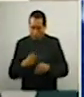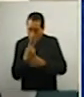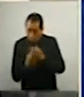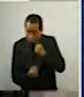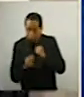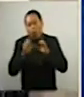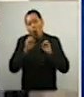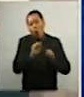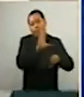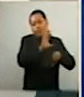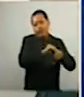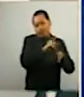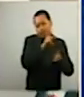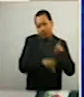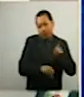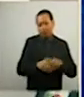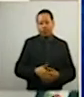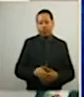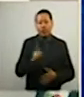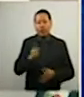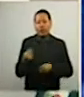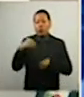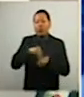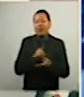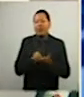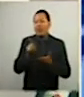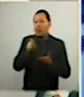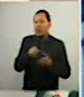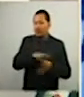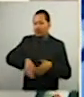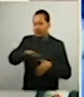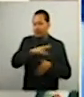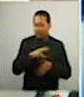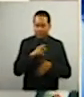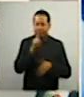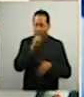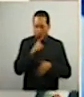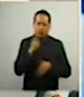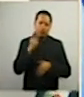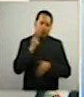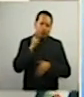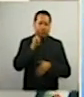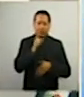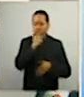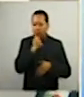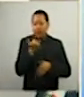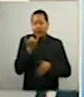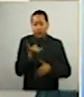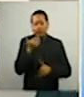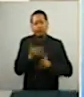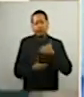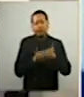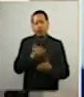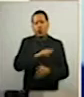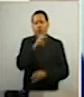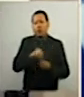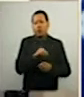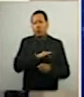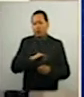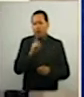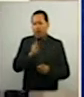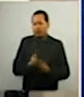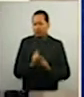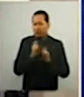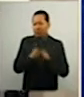digamos, reglamentar estas normas constitucionales a partir de los principios previstos precisamente en la Constitución era al